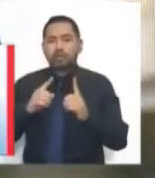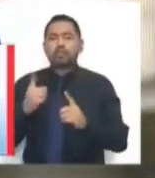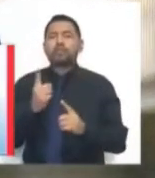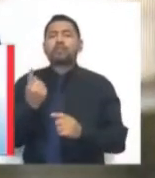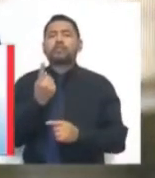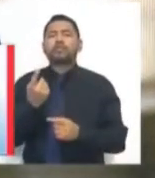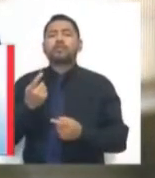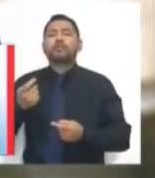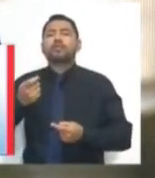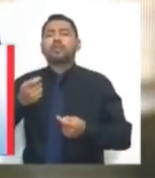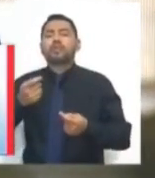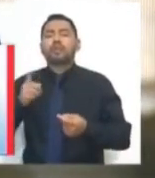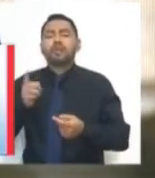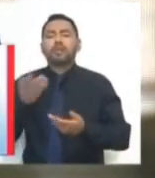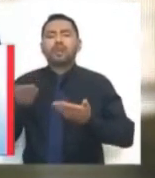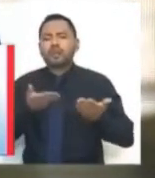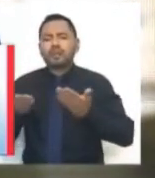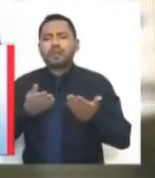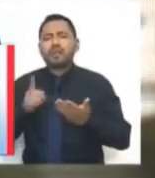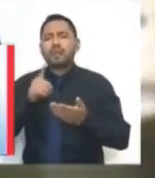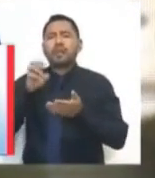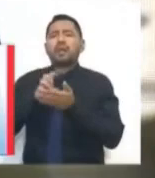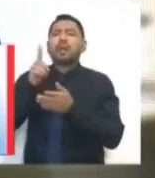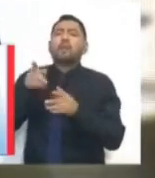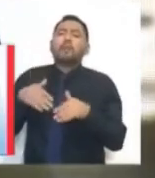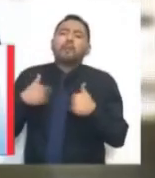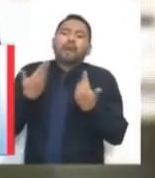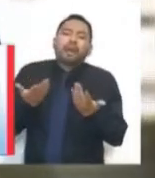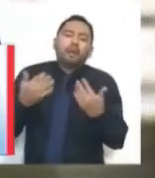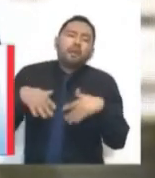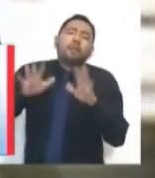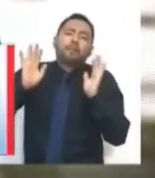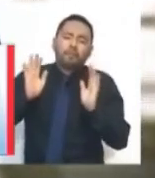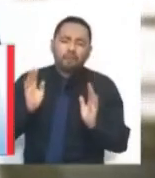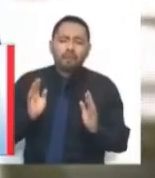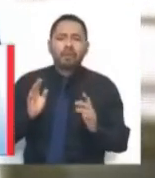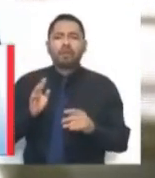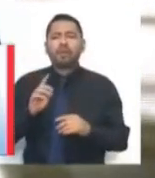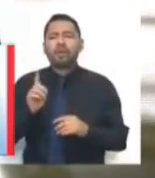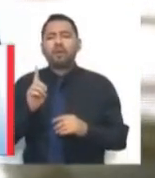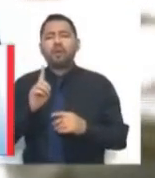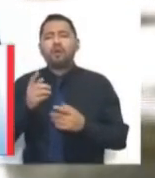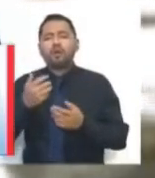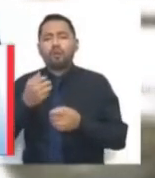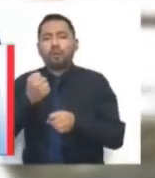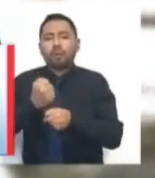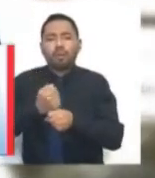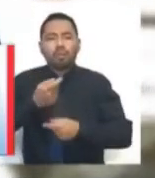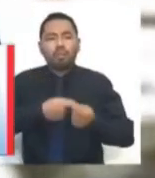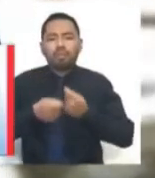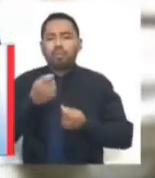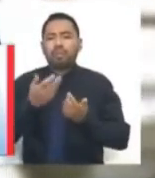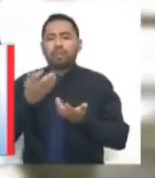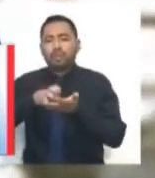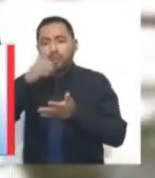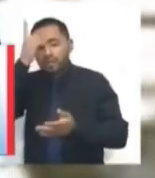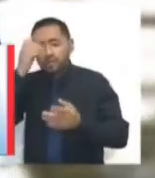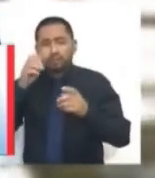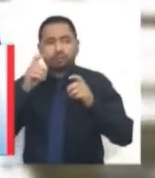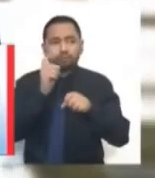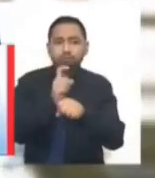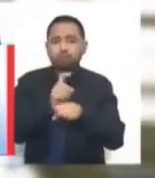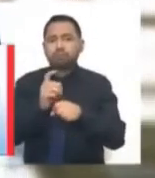ser un servicio. Acá no hay, edúcate si puedes, o cacholear con la salud, no puede ser un